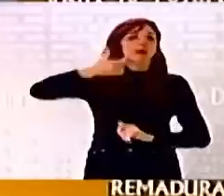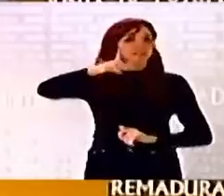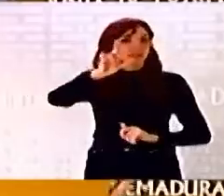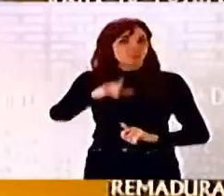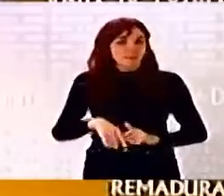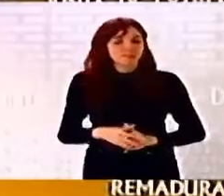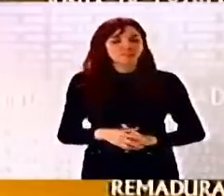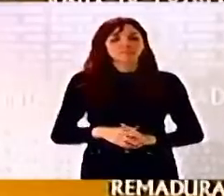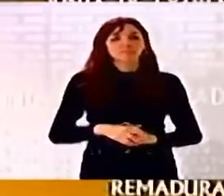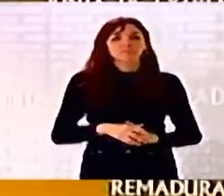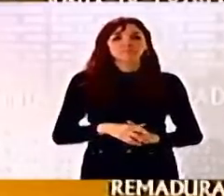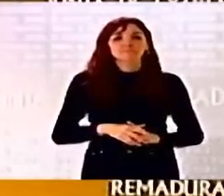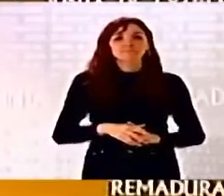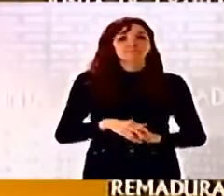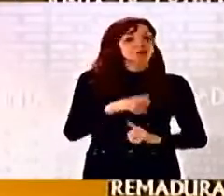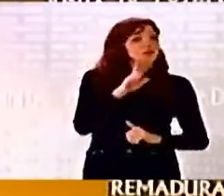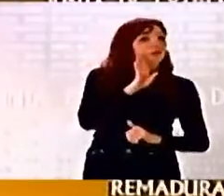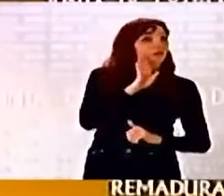transmitir ese compromiso,